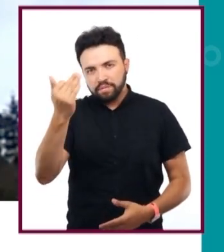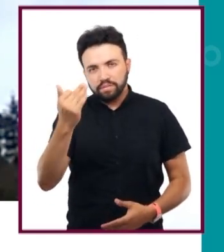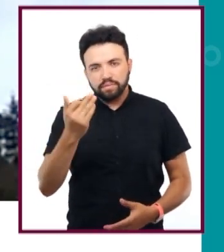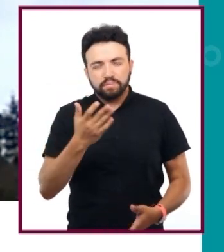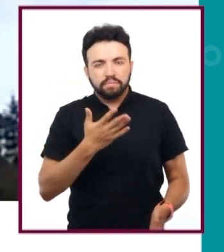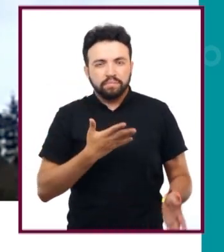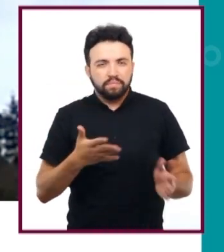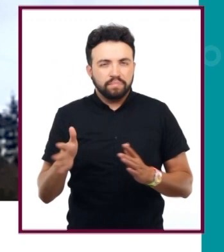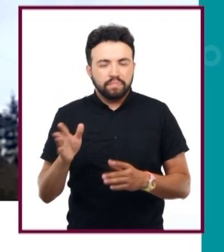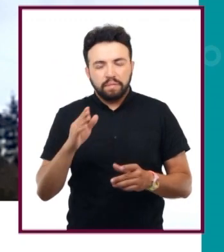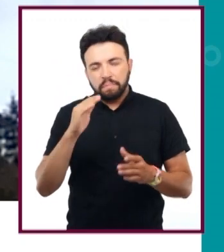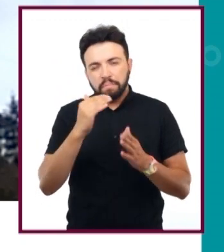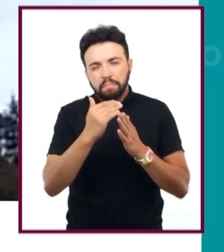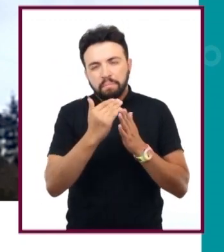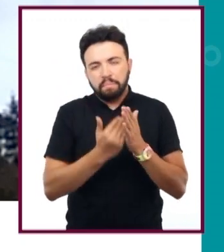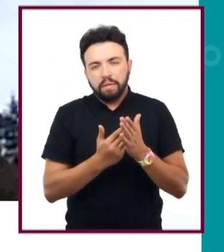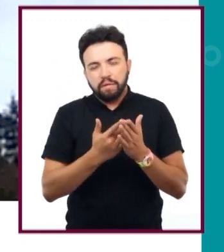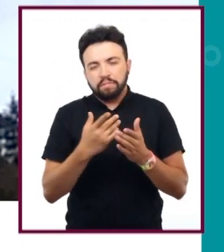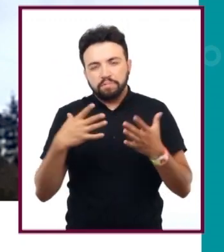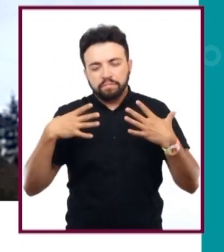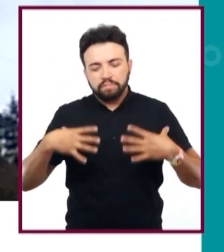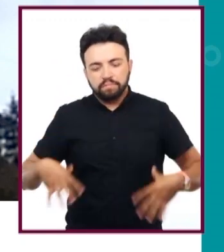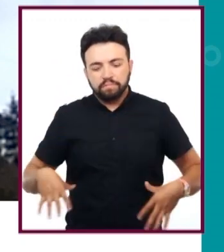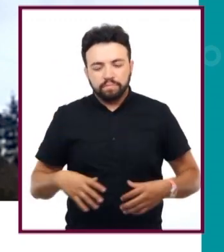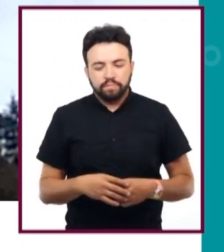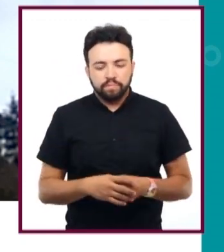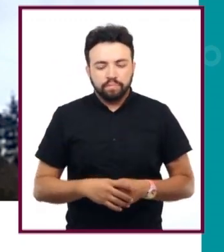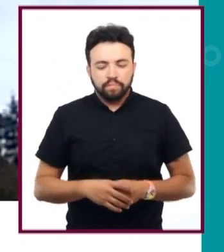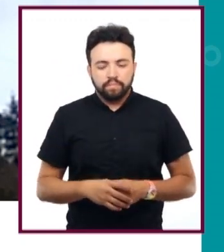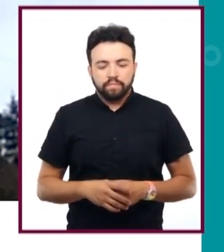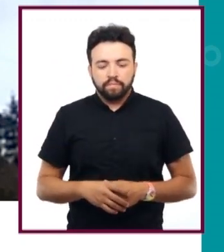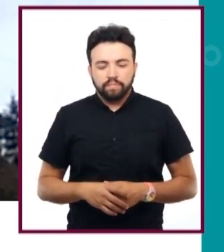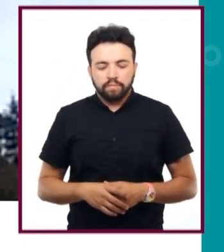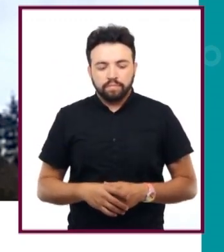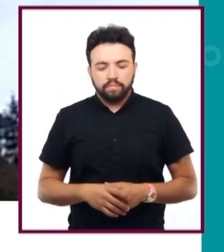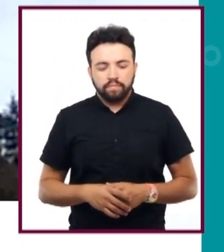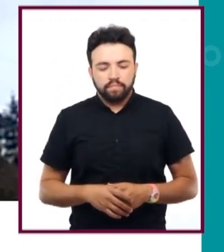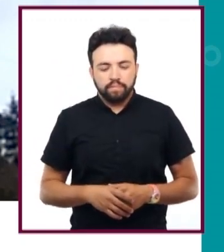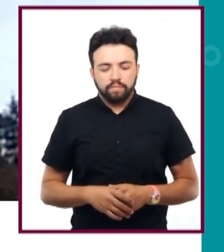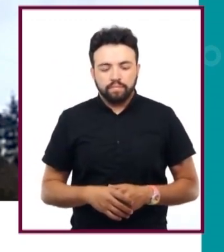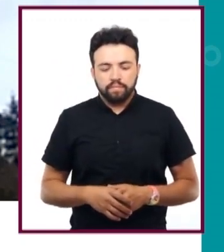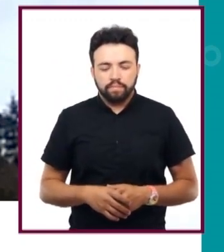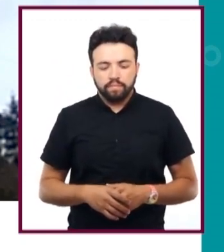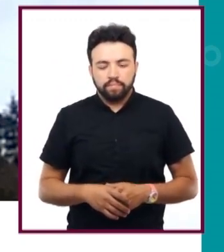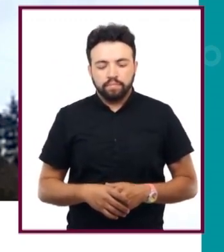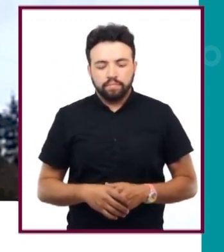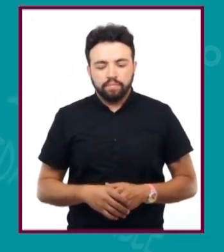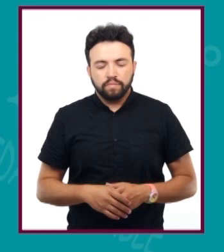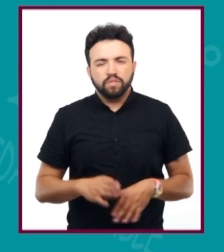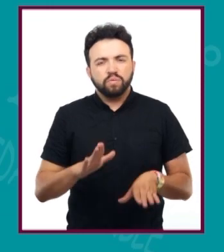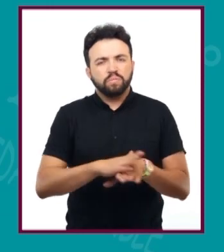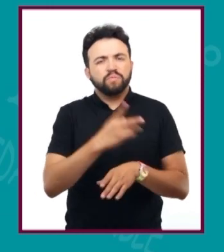una blusa es más pequeña que un vestido. Ese blusa tarda menos que un vestido.